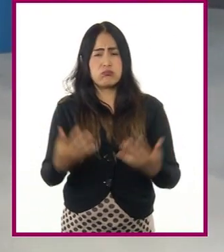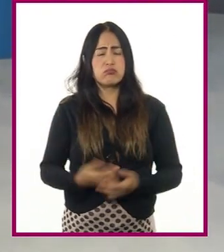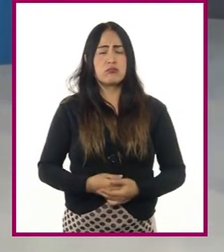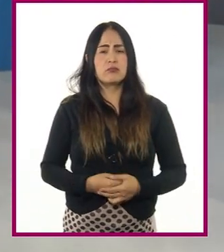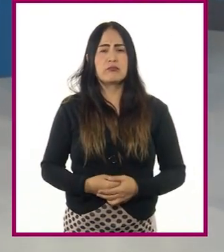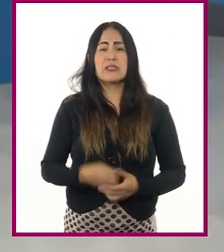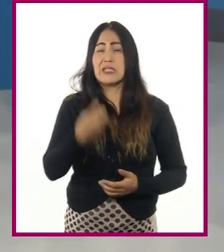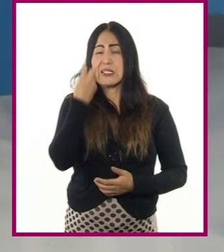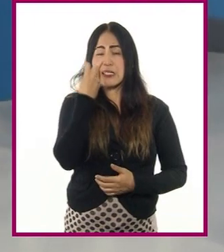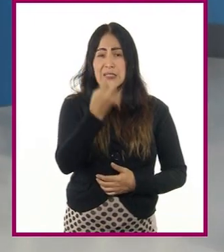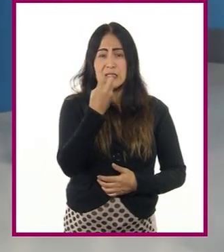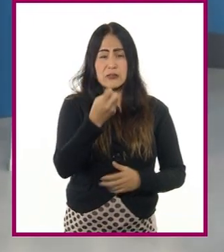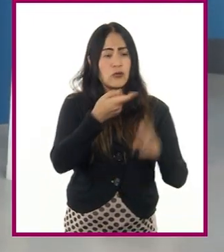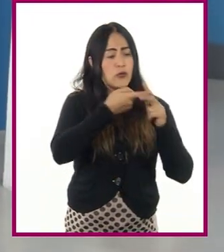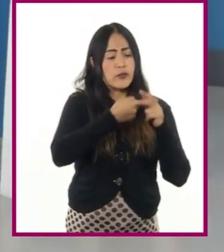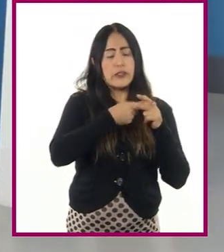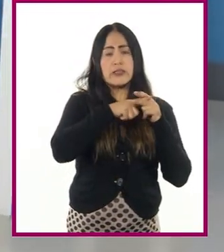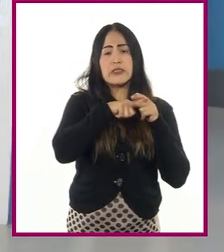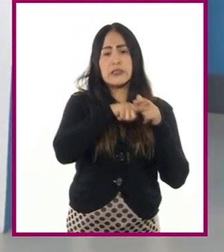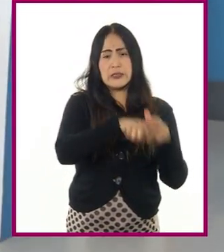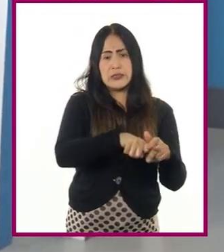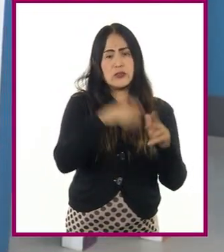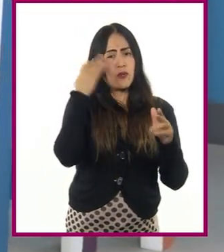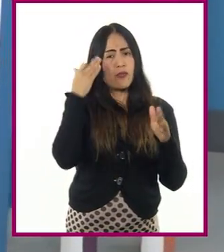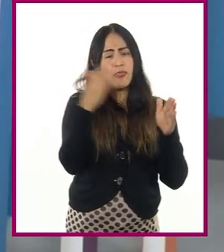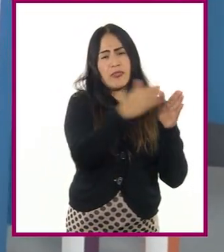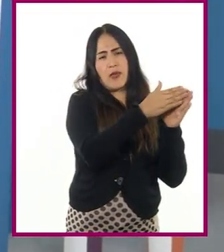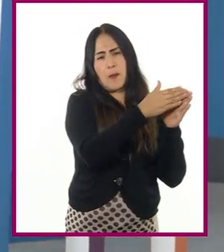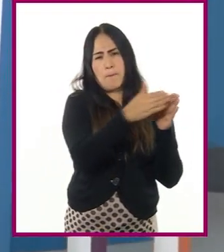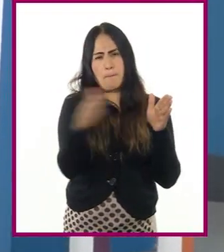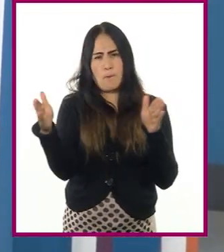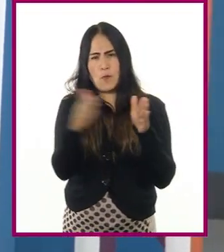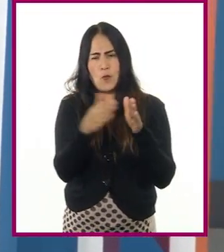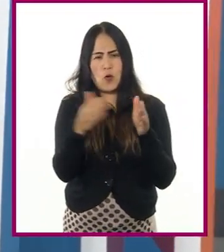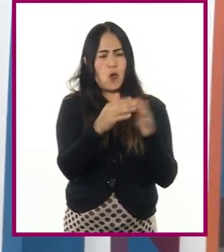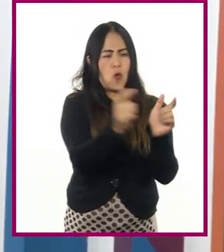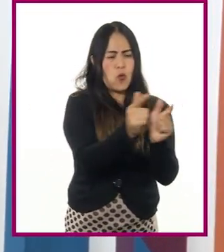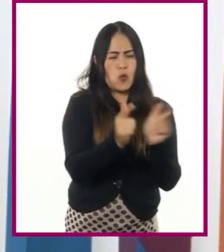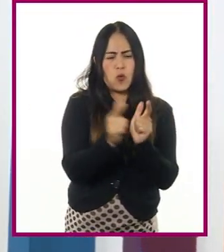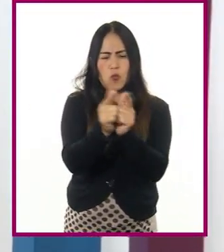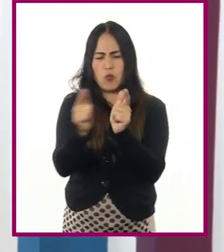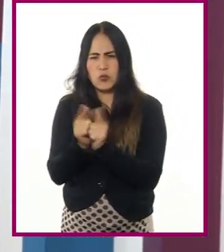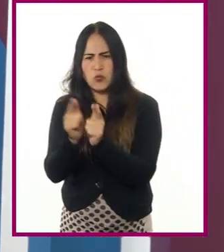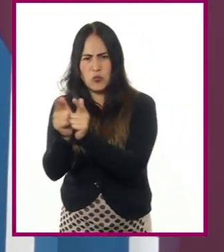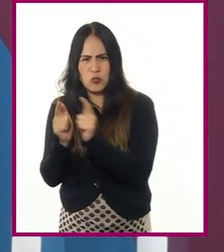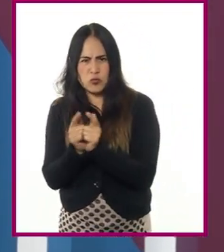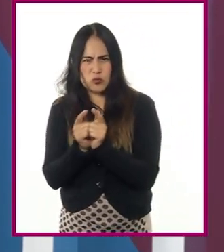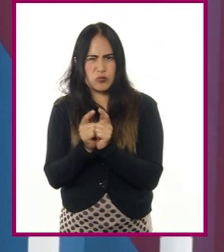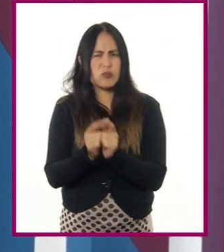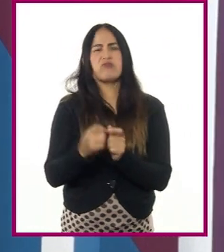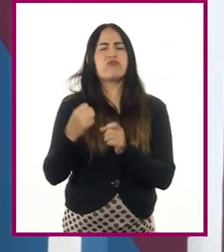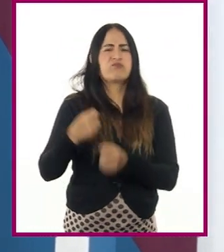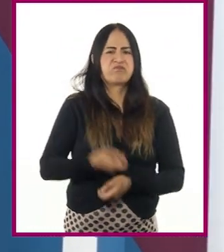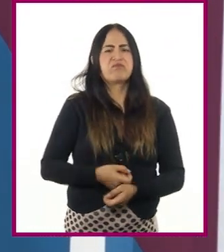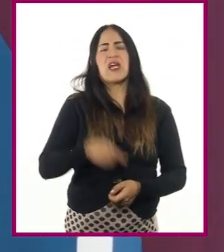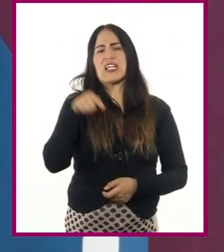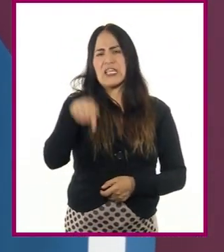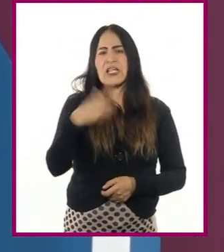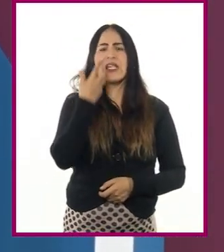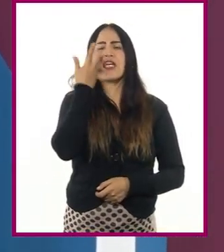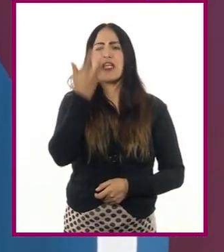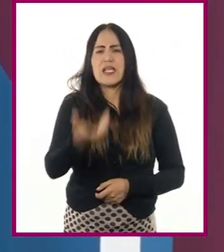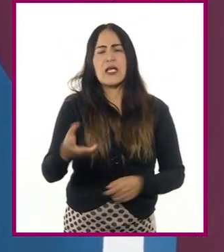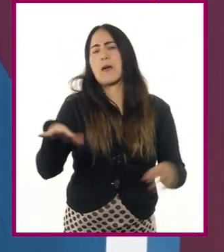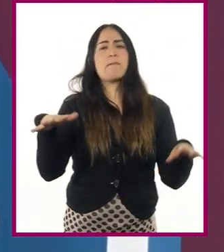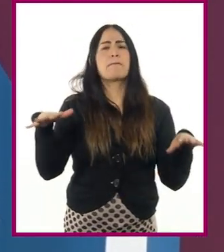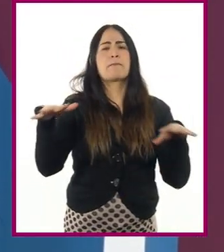Este hecho marcó el inicio de un periodo de actividad de varios grupos armados que pensaban transformar al país por la